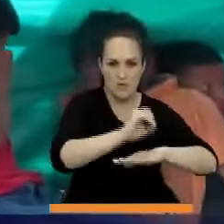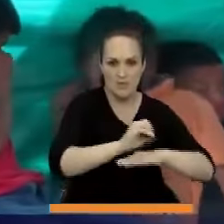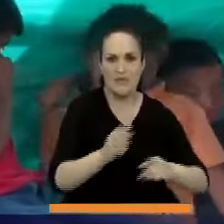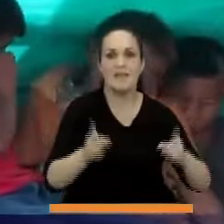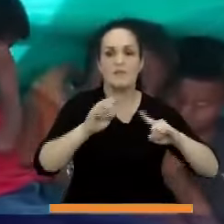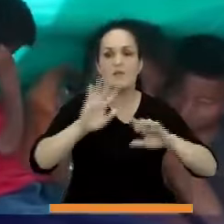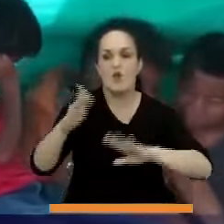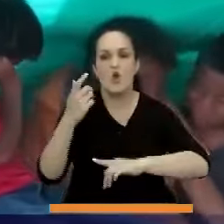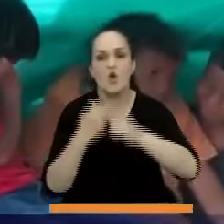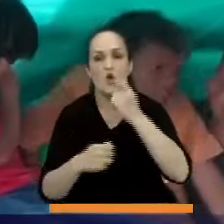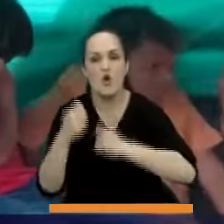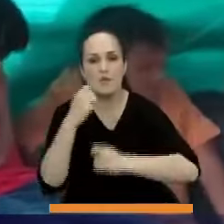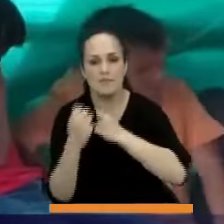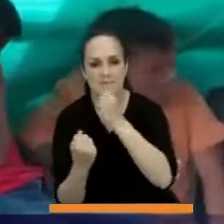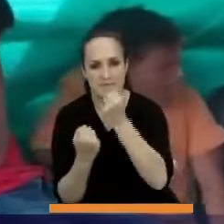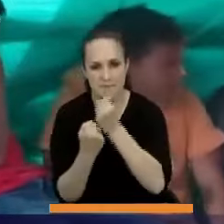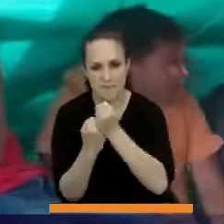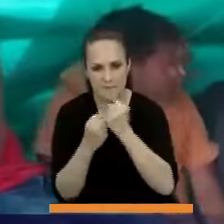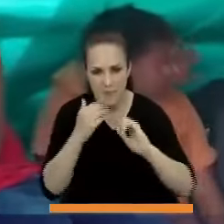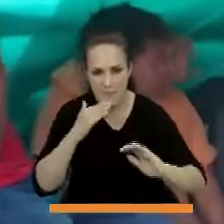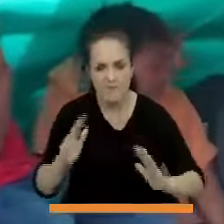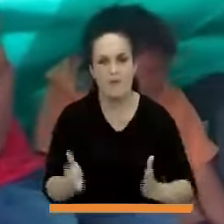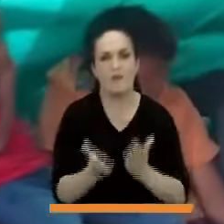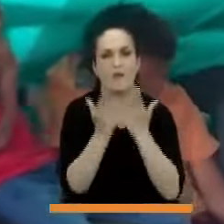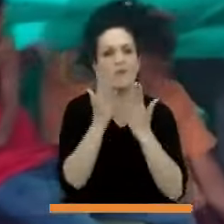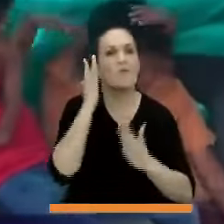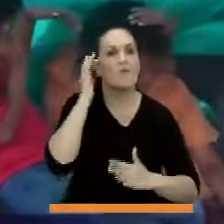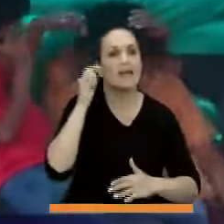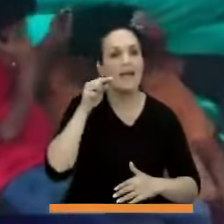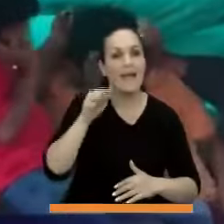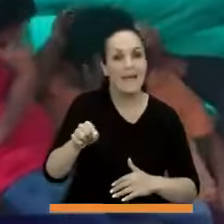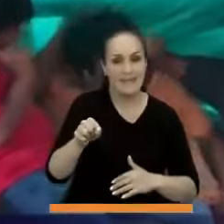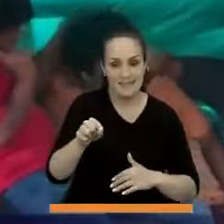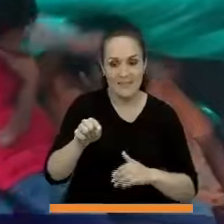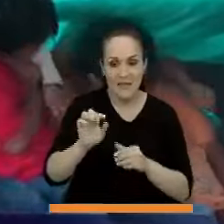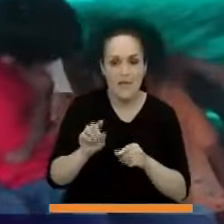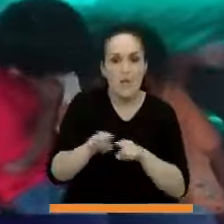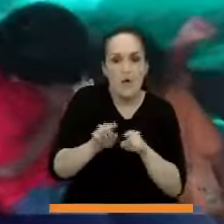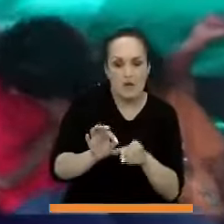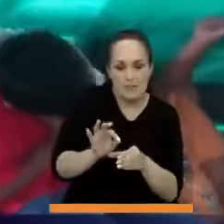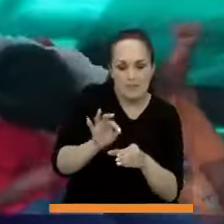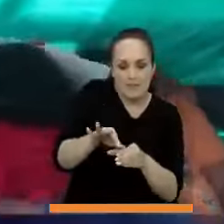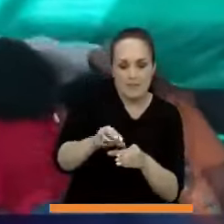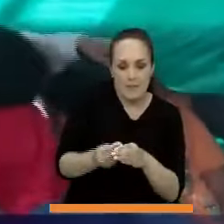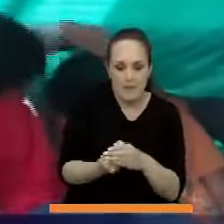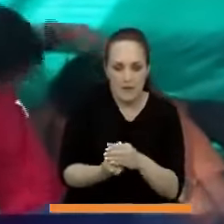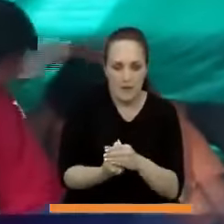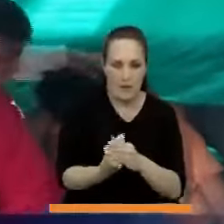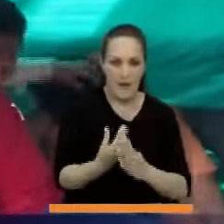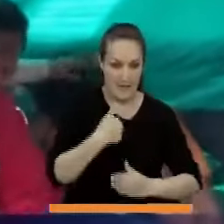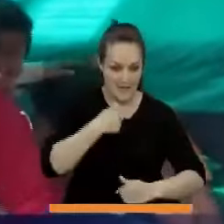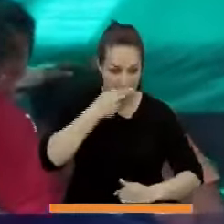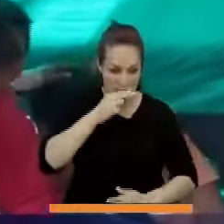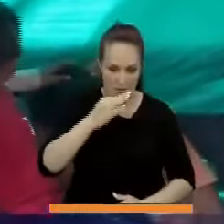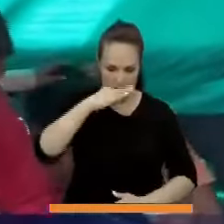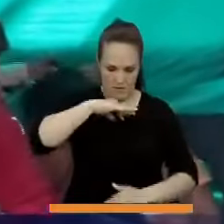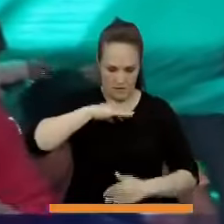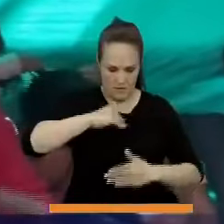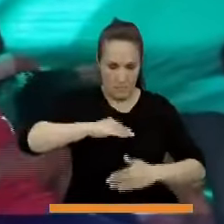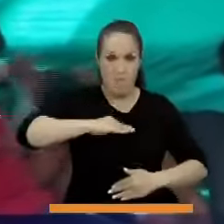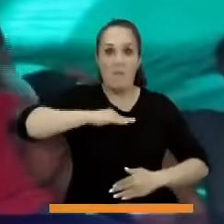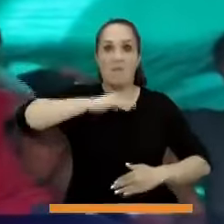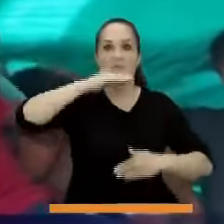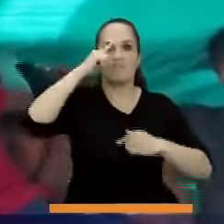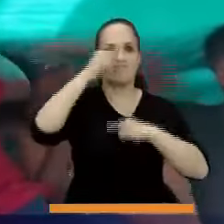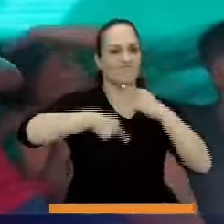lo comercial, para que esa semilla que estamos sembrando en ellos, pues se reproduzca, se